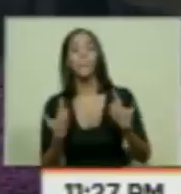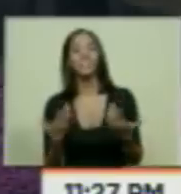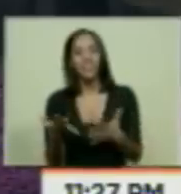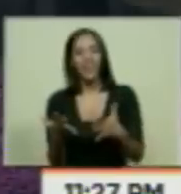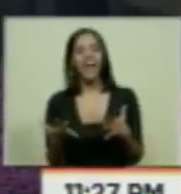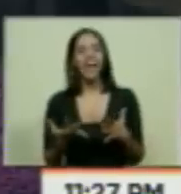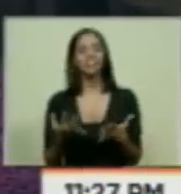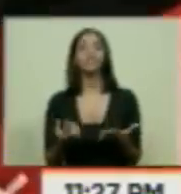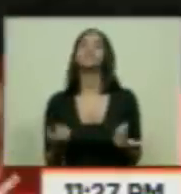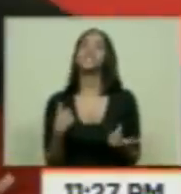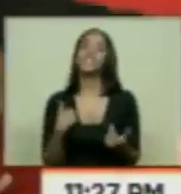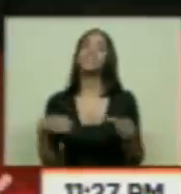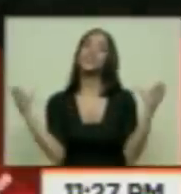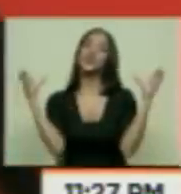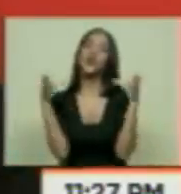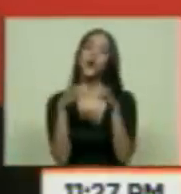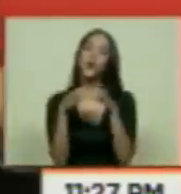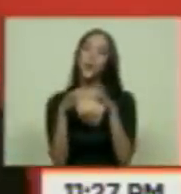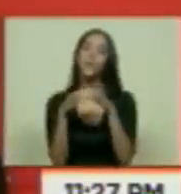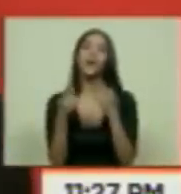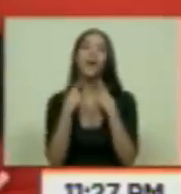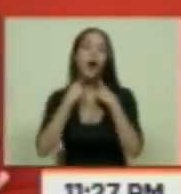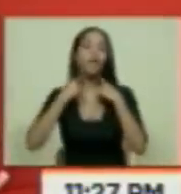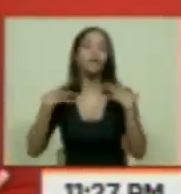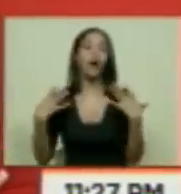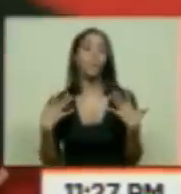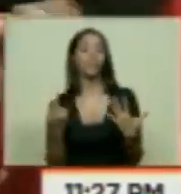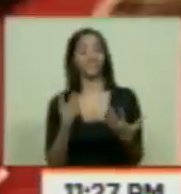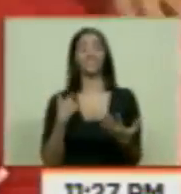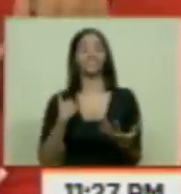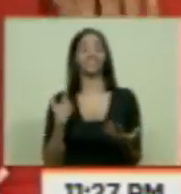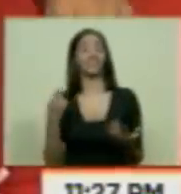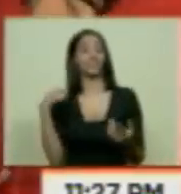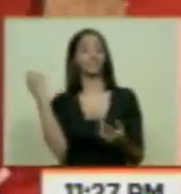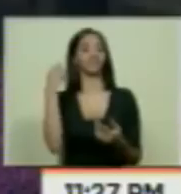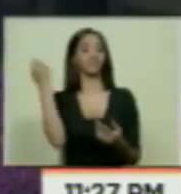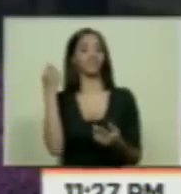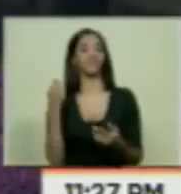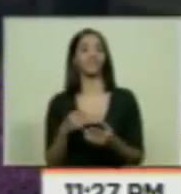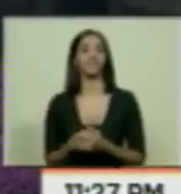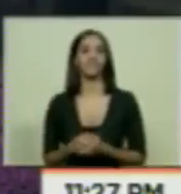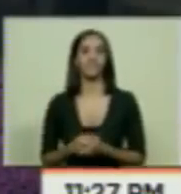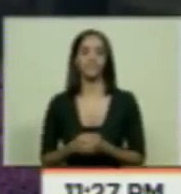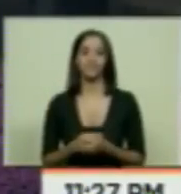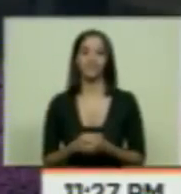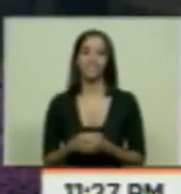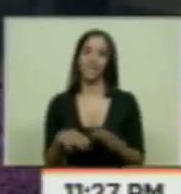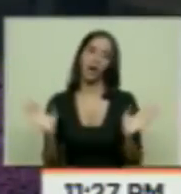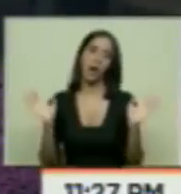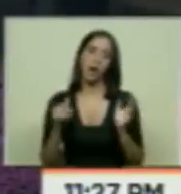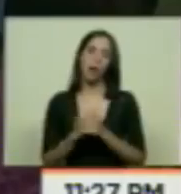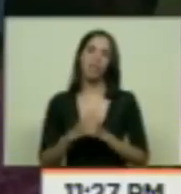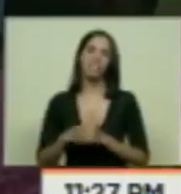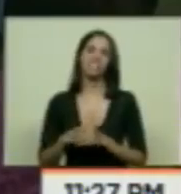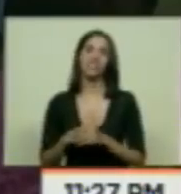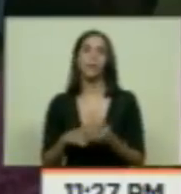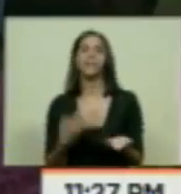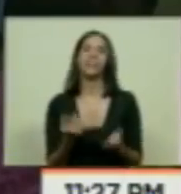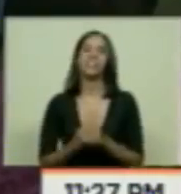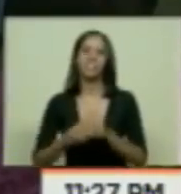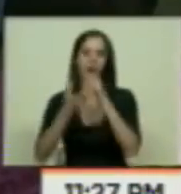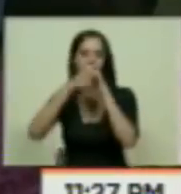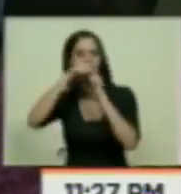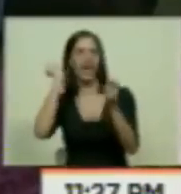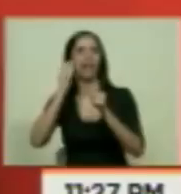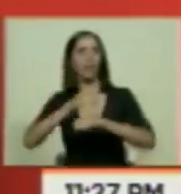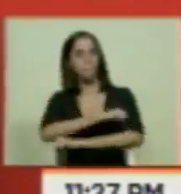pulso mi sección en estos medios, cuando sean nuestros, de Serango. Una chambita en la bomba, mi hermano. Se va a llamar Molotov, papá, porque este es más